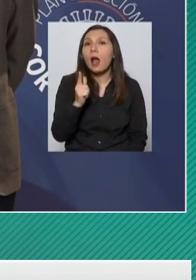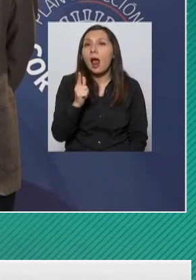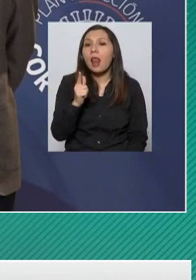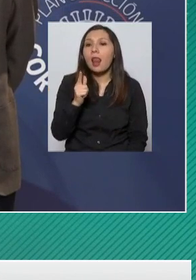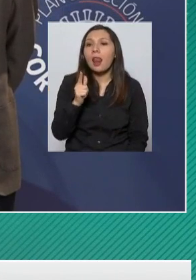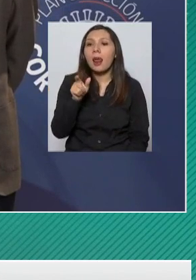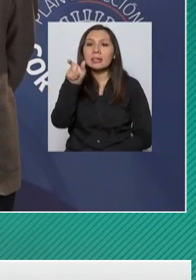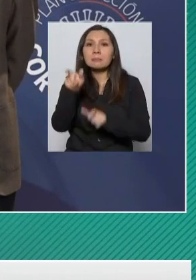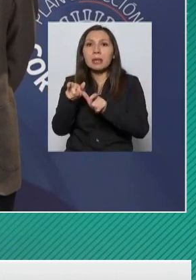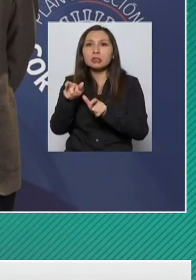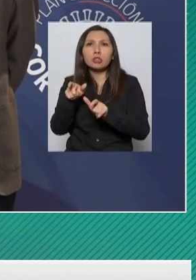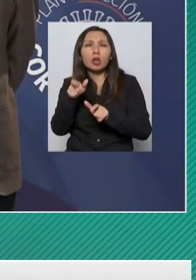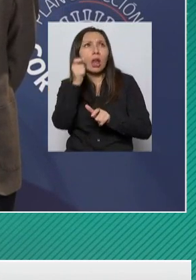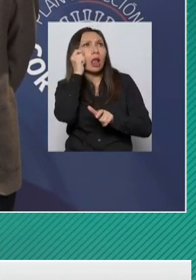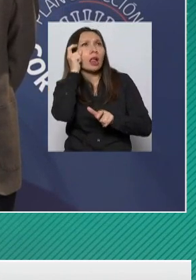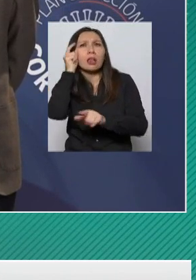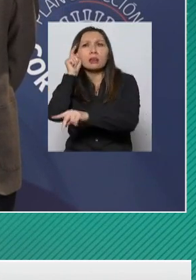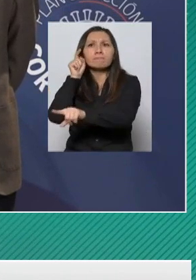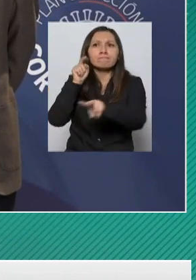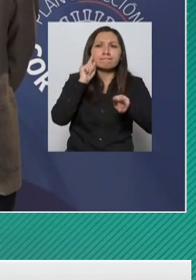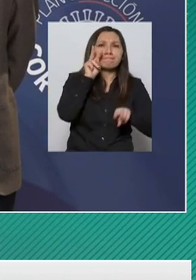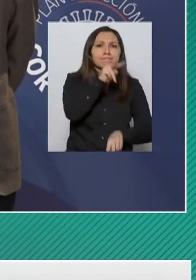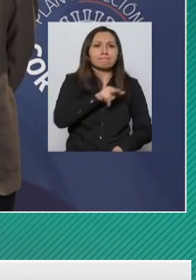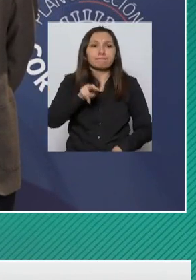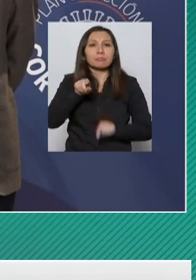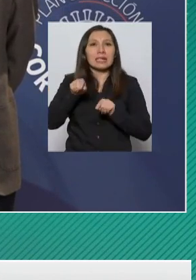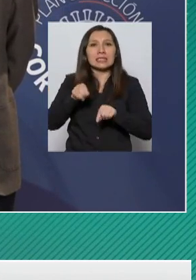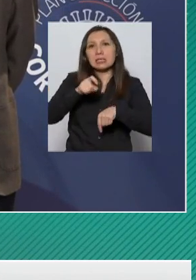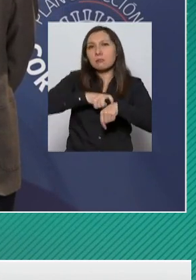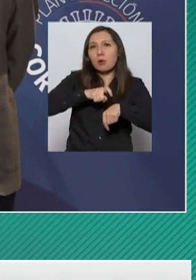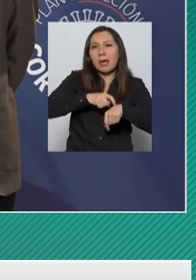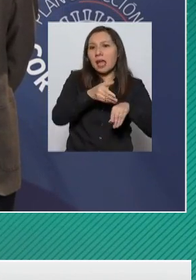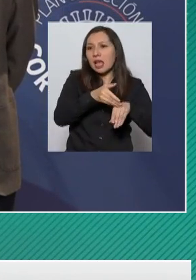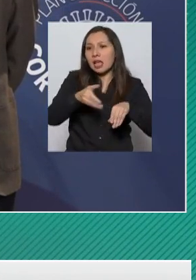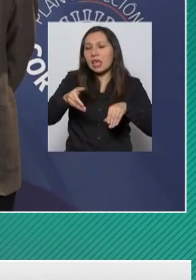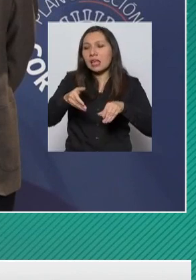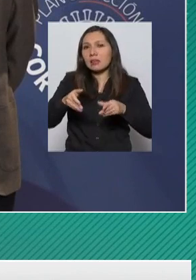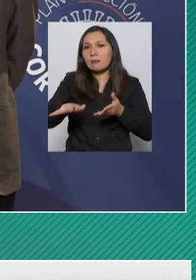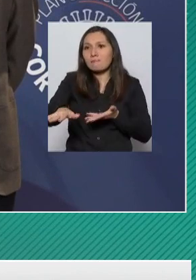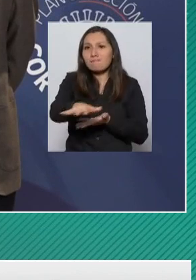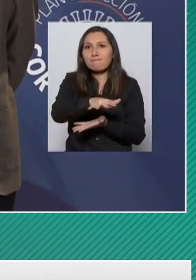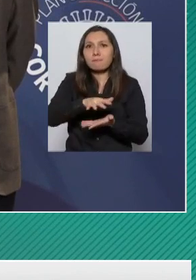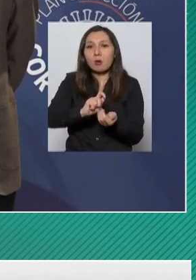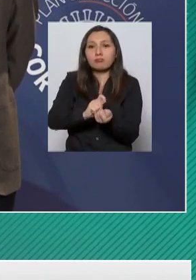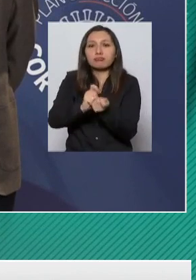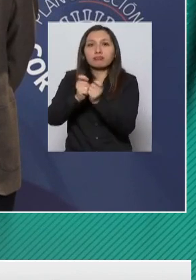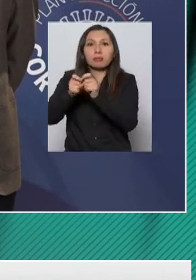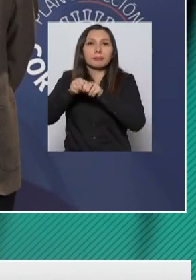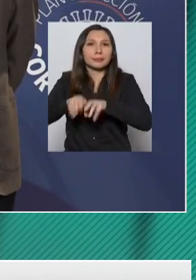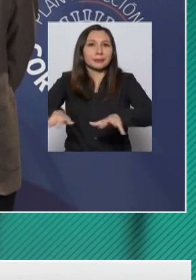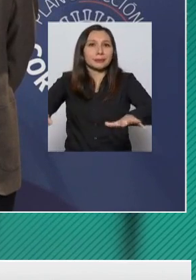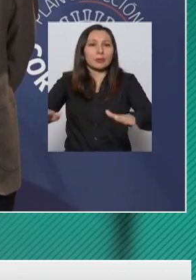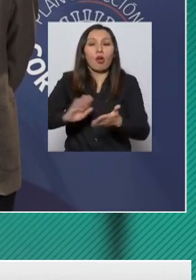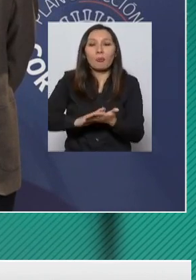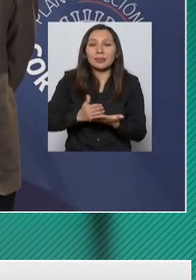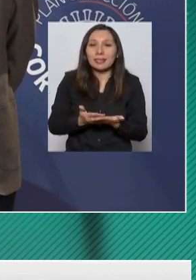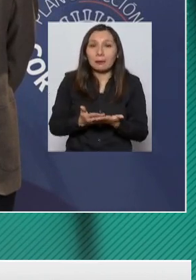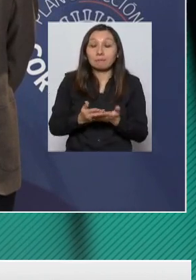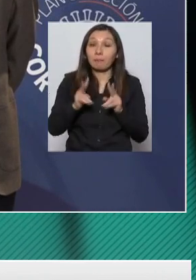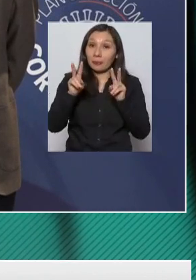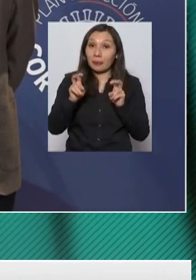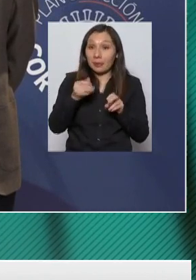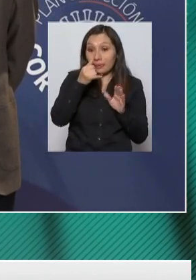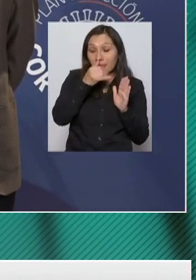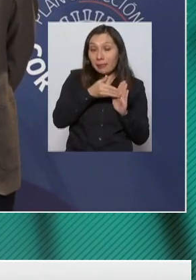percepción de la gente respecto a ese a la evolución de la pandemia respecto a la